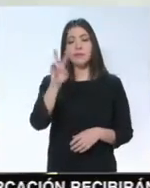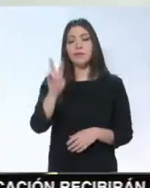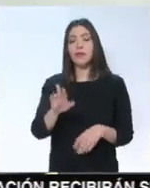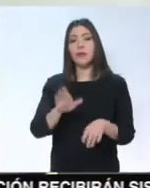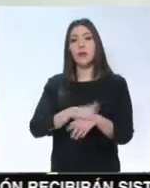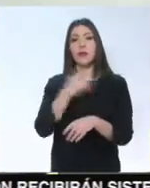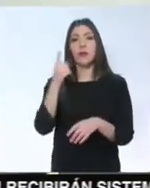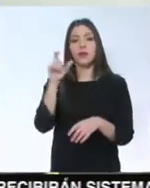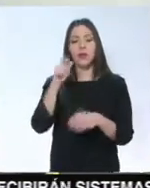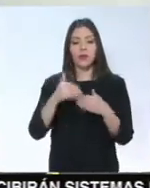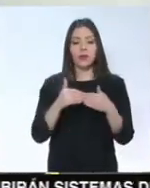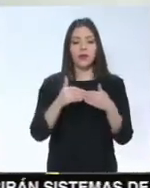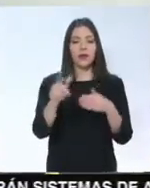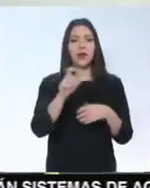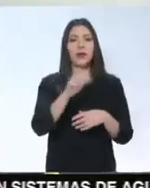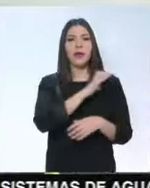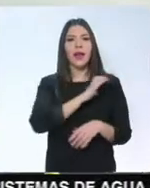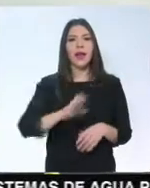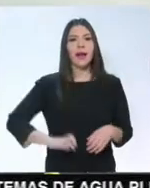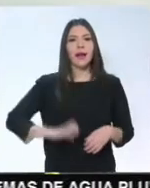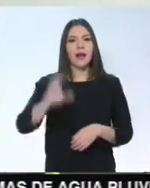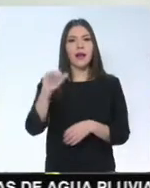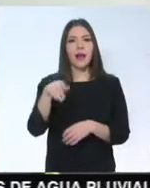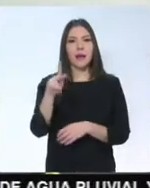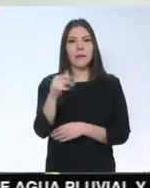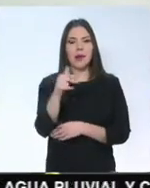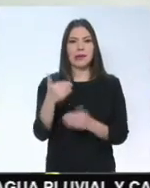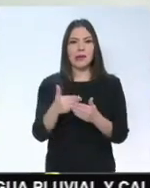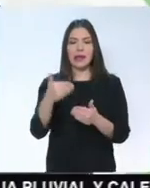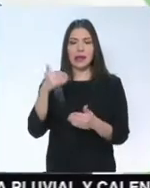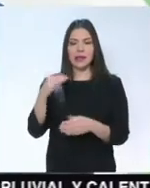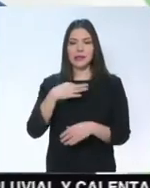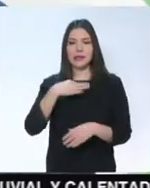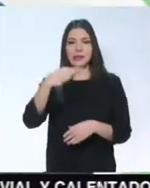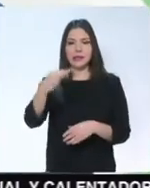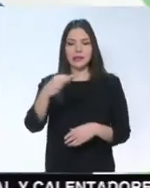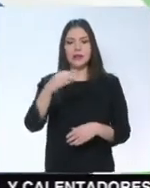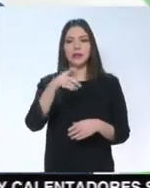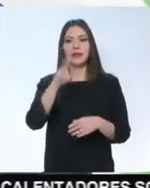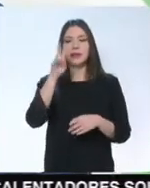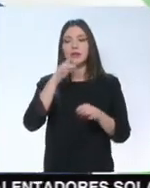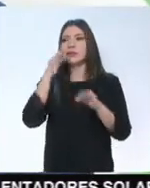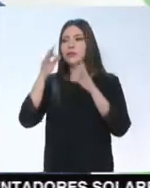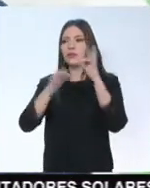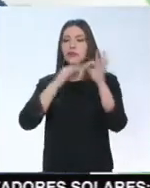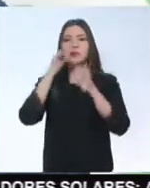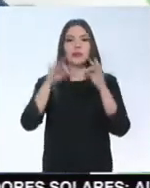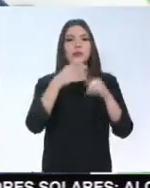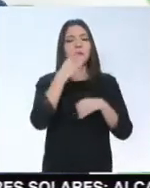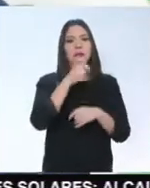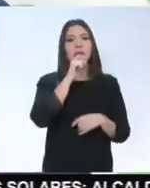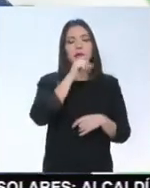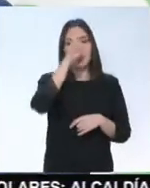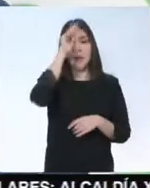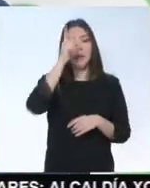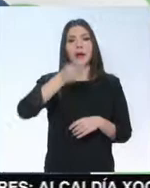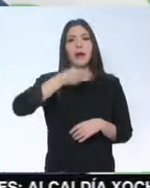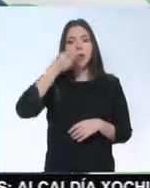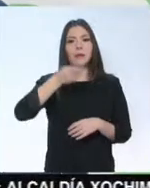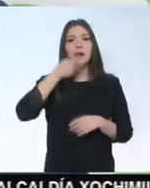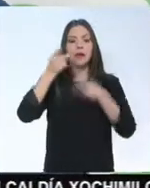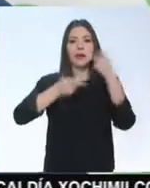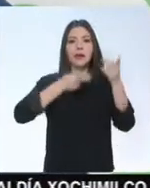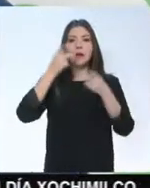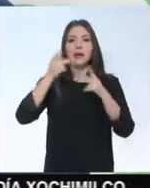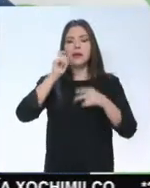electoral presidencial también fue una de las principales demandas y planteamientos, tanto en foros como del